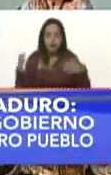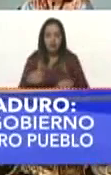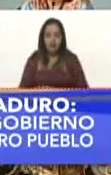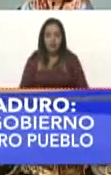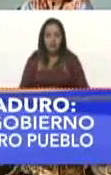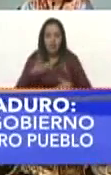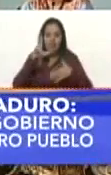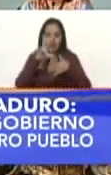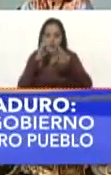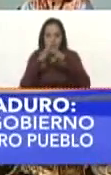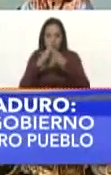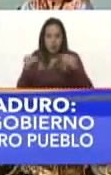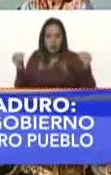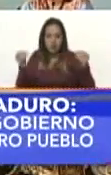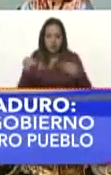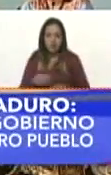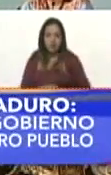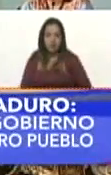América entera.